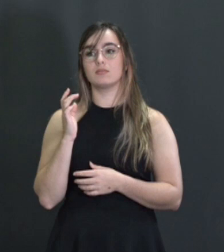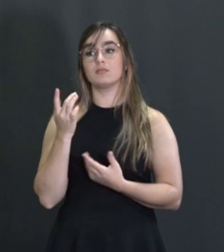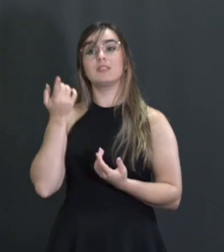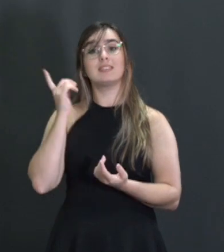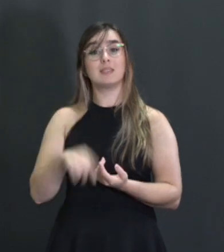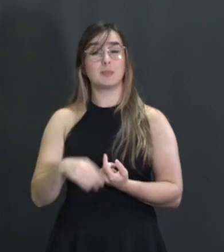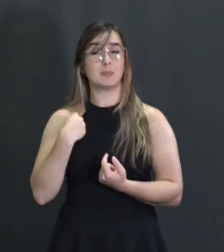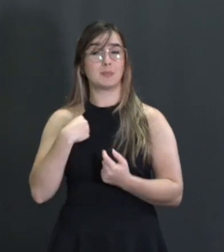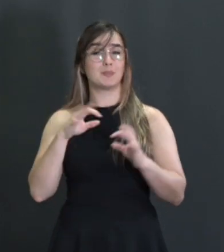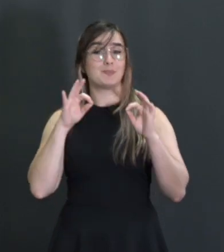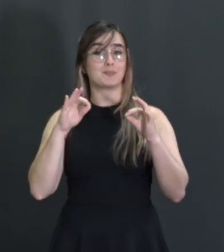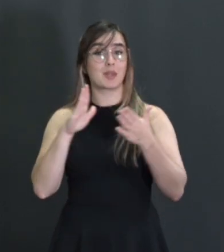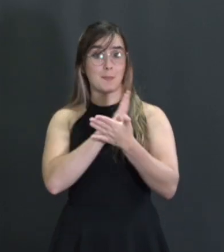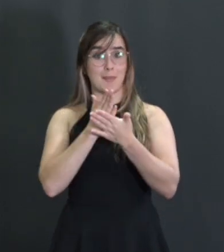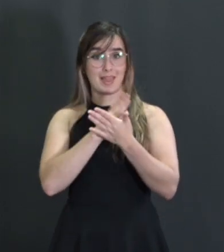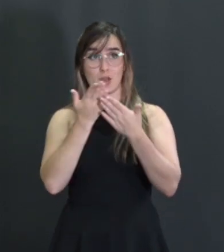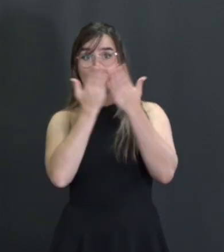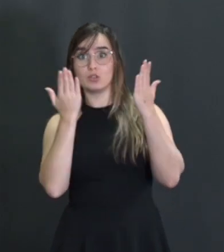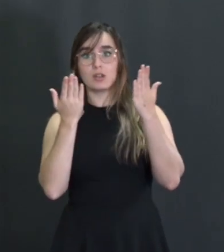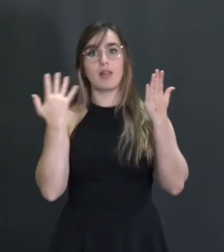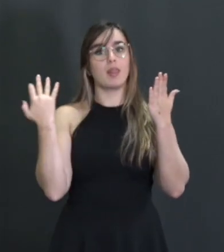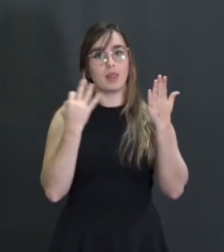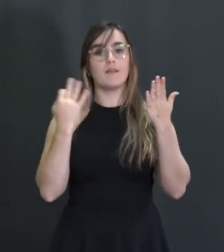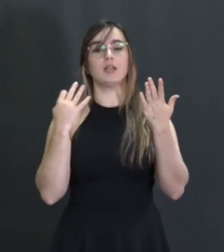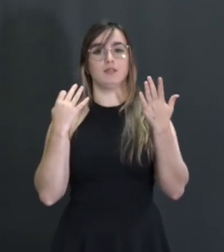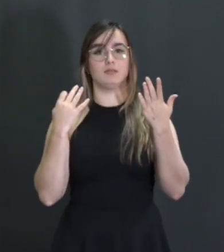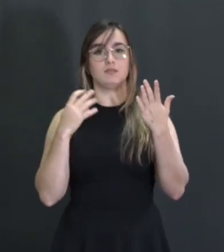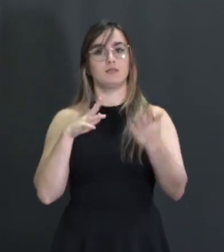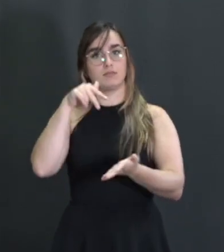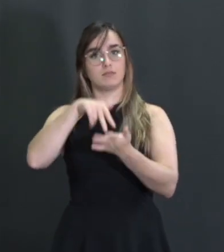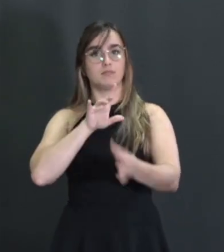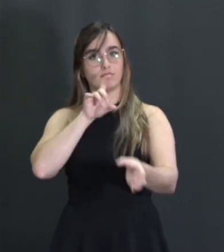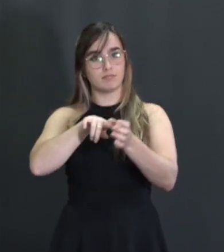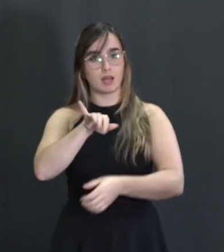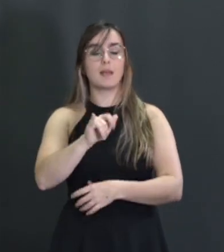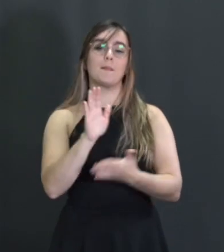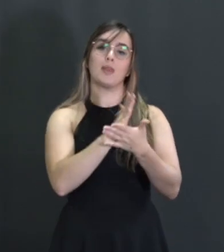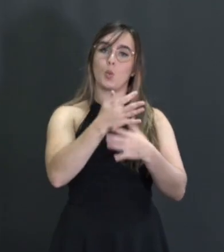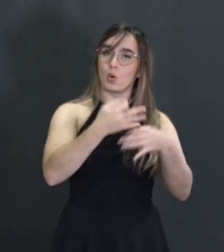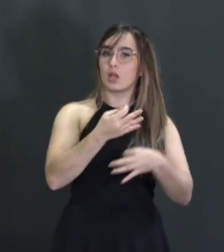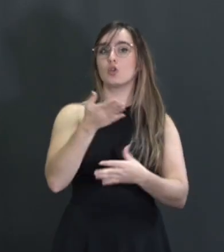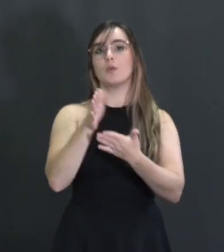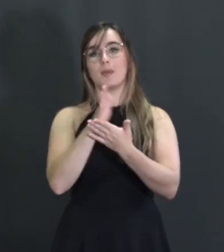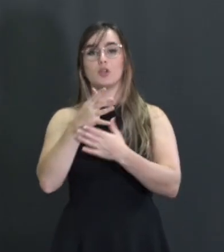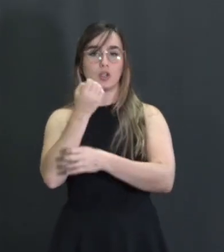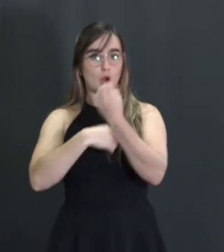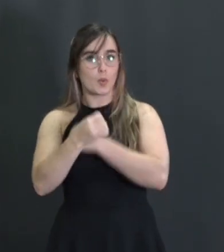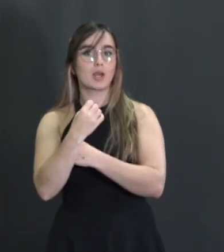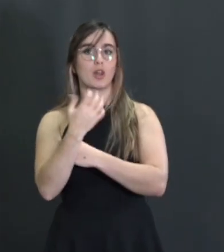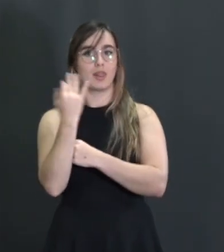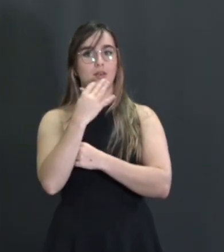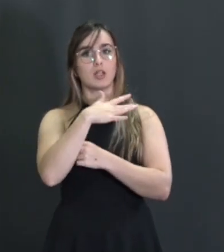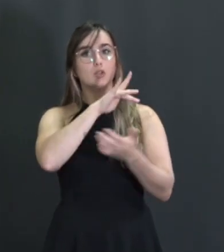de que los medios obviamente pues estén presentes para que esto se transforme, los medios jurídicos, los medios económicos, ¿no? Todo